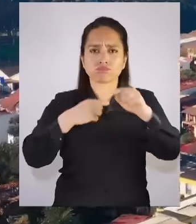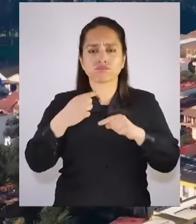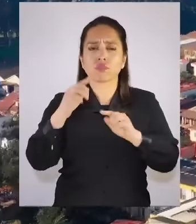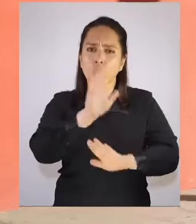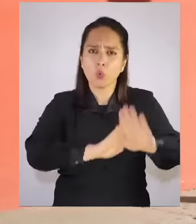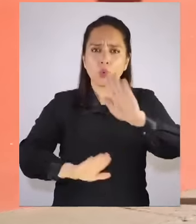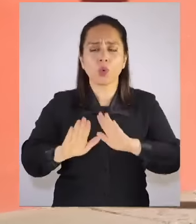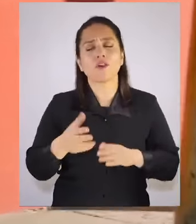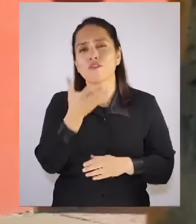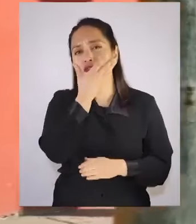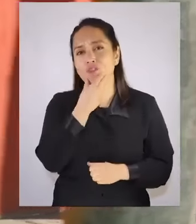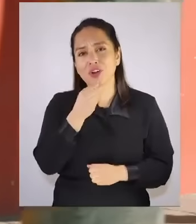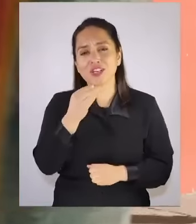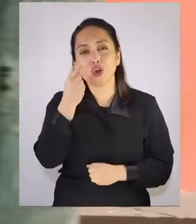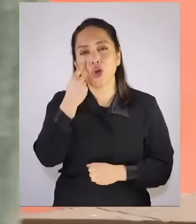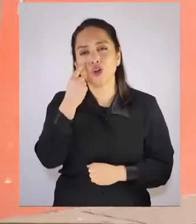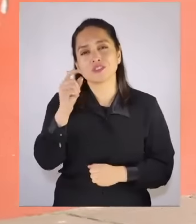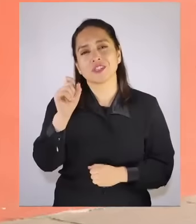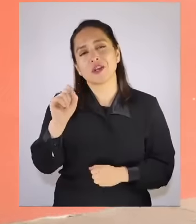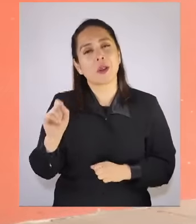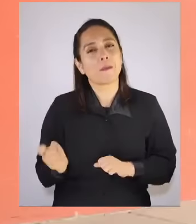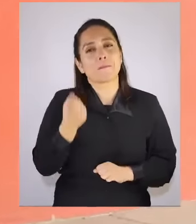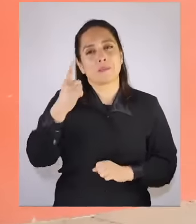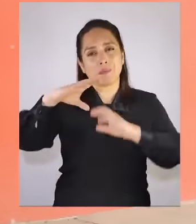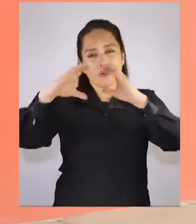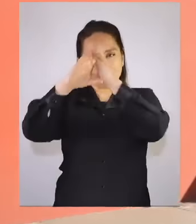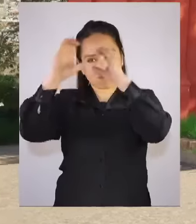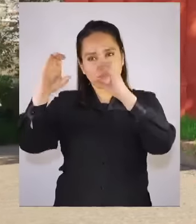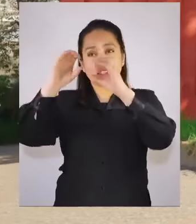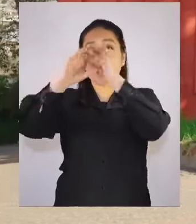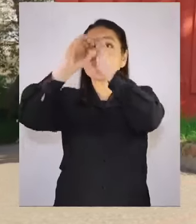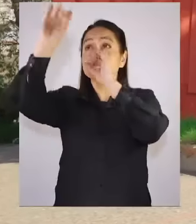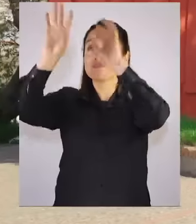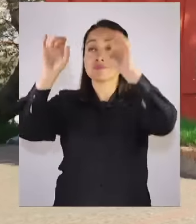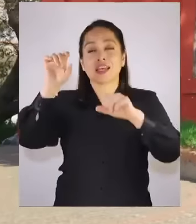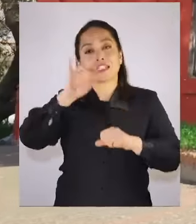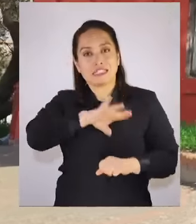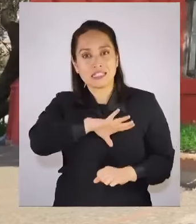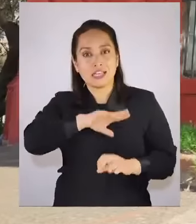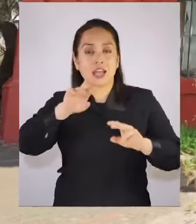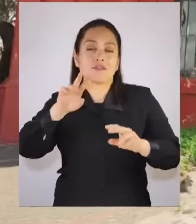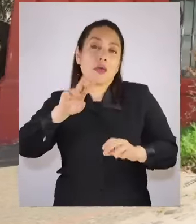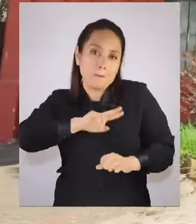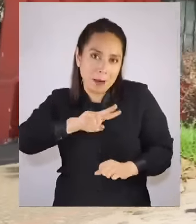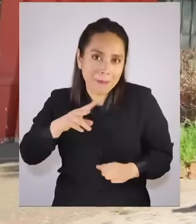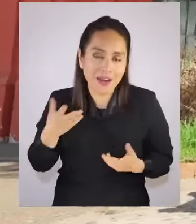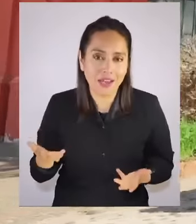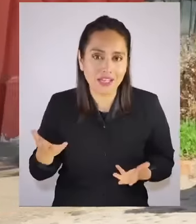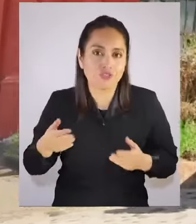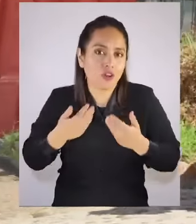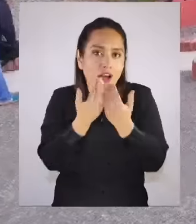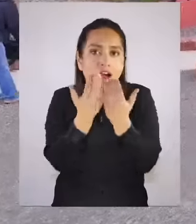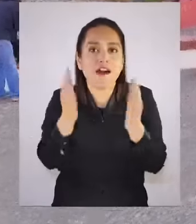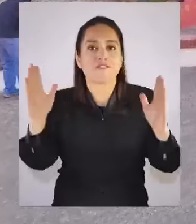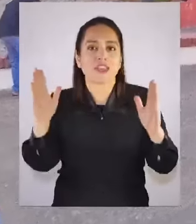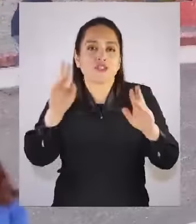sería ir a conocer el primer observatorio astronómico en Chile, en Valparaíso, recuperado y abierto a la ciudadanía.